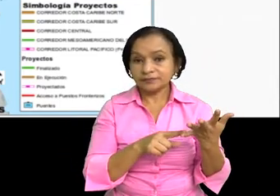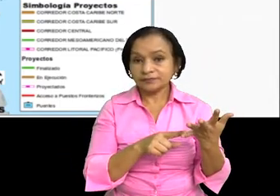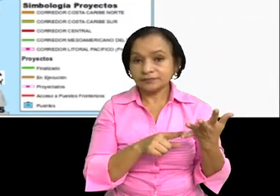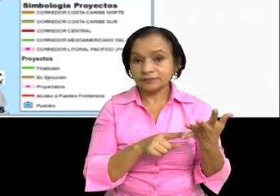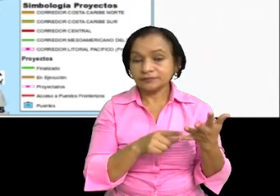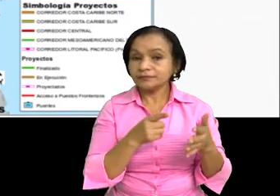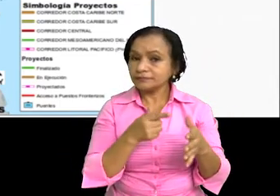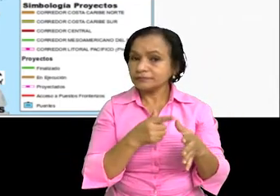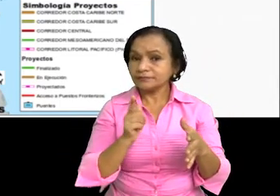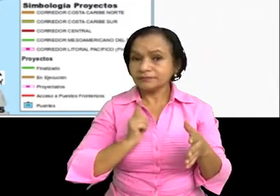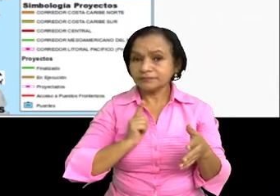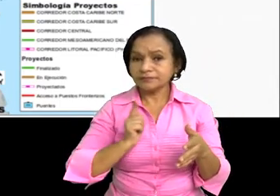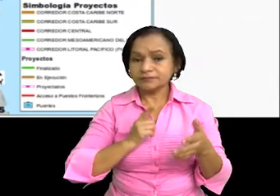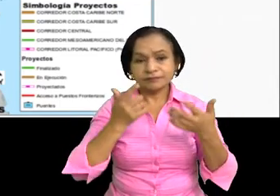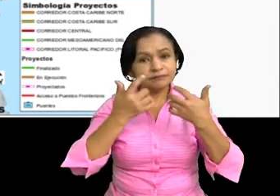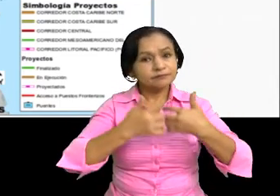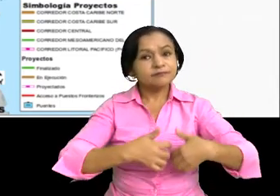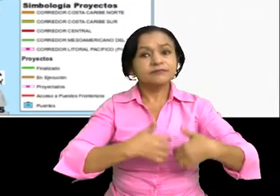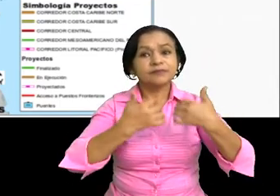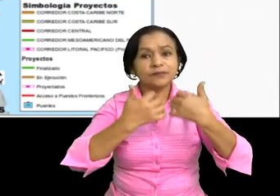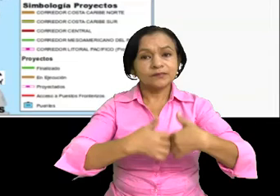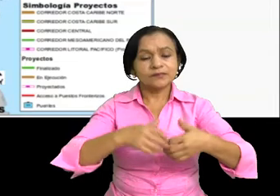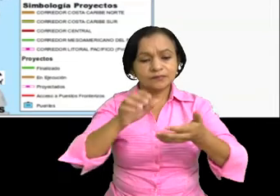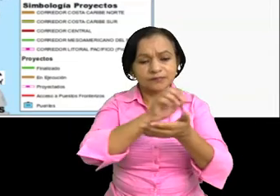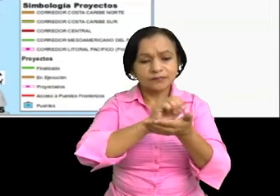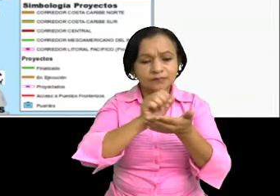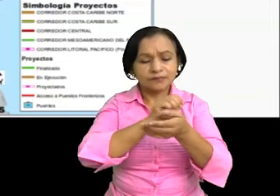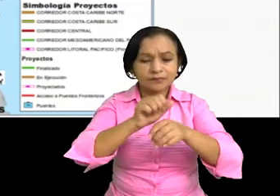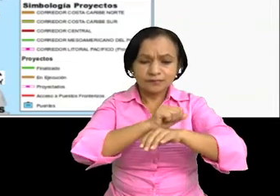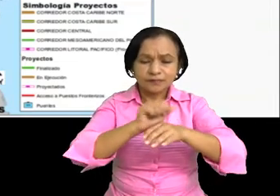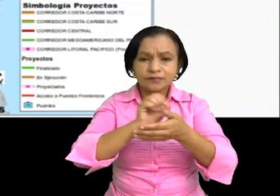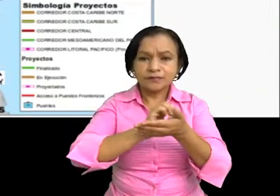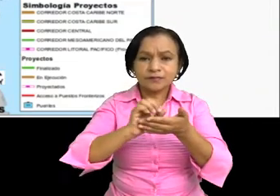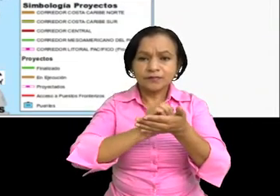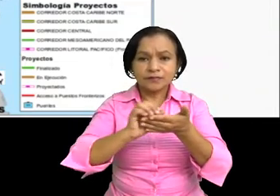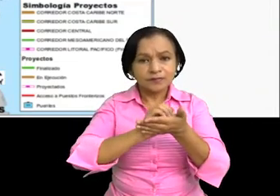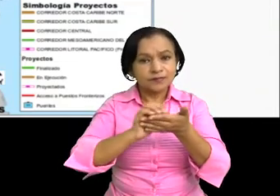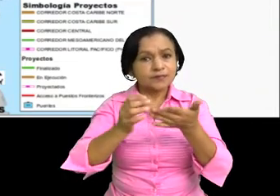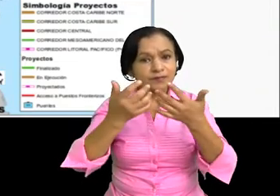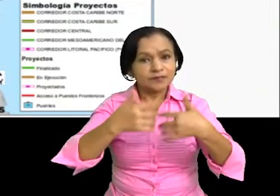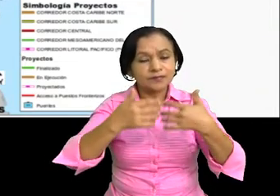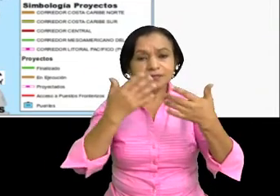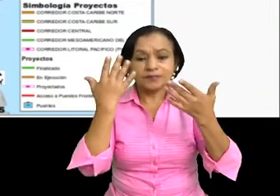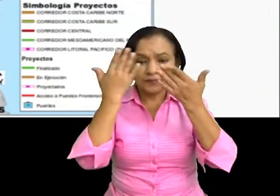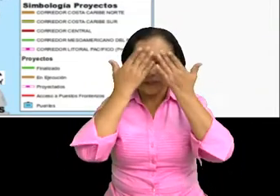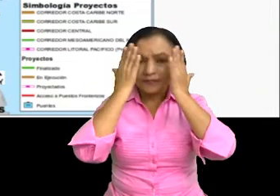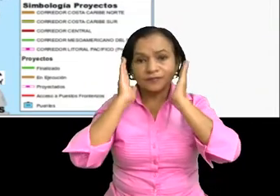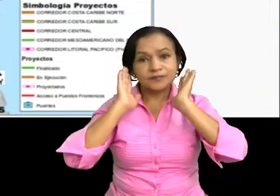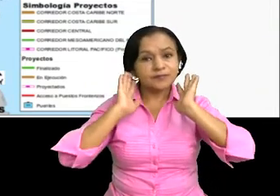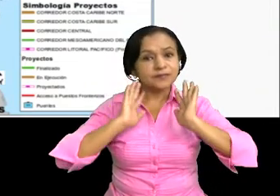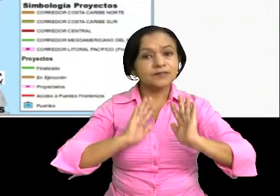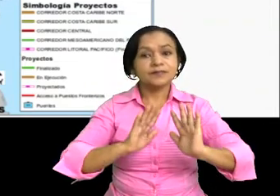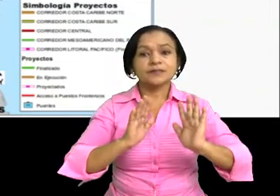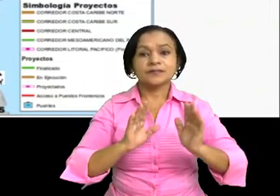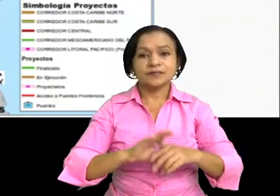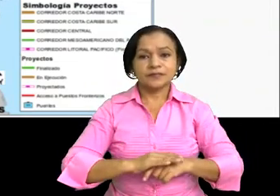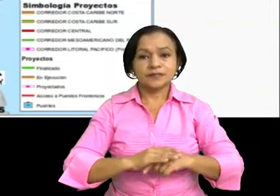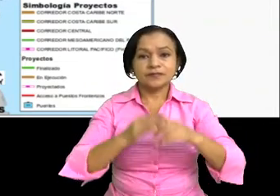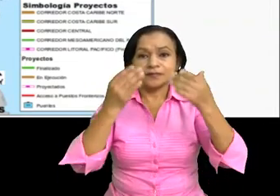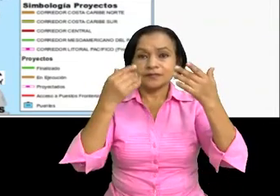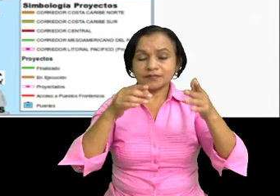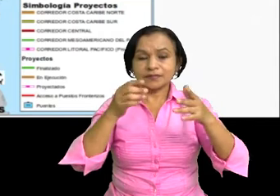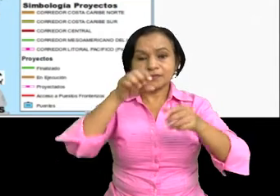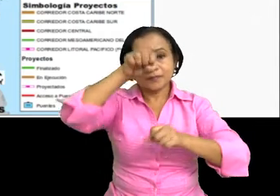algo para la fabricación de jabones y de la industria de la belleza. La